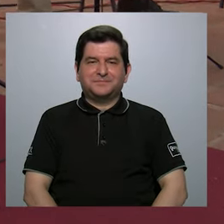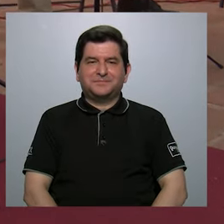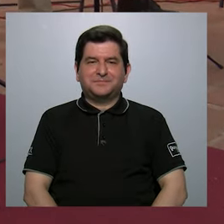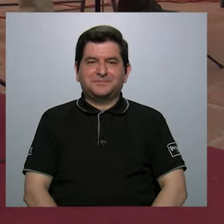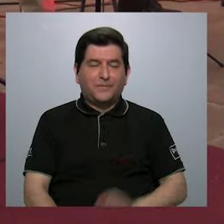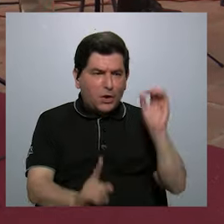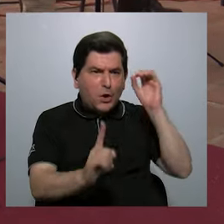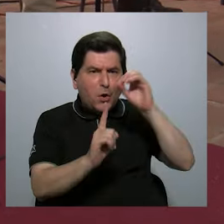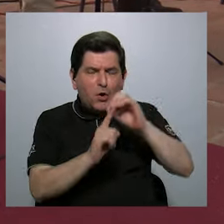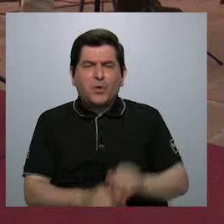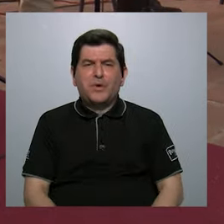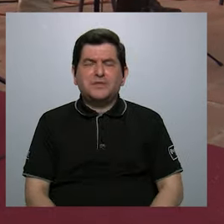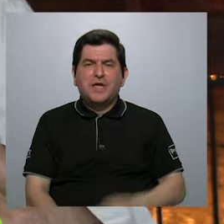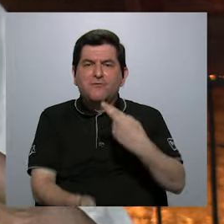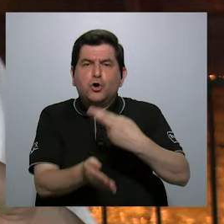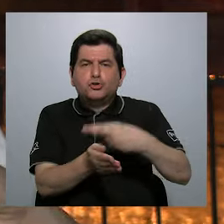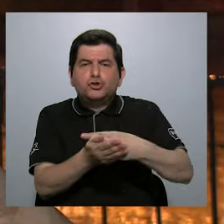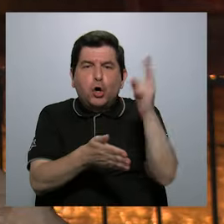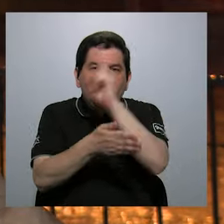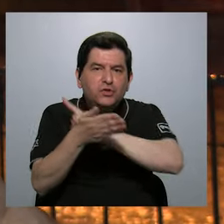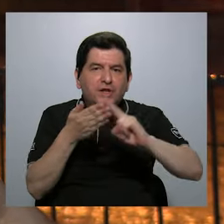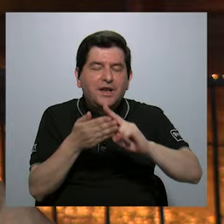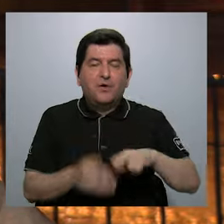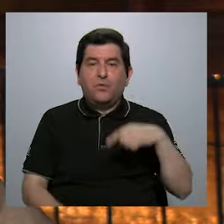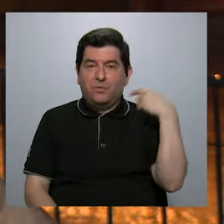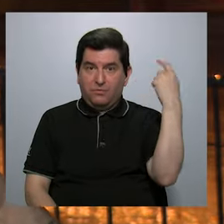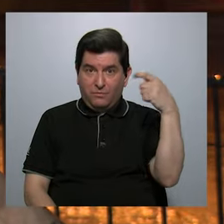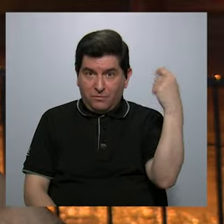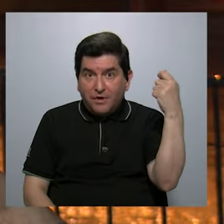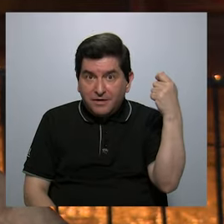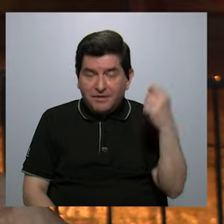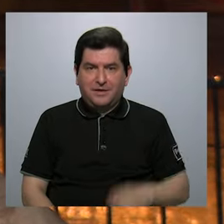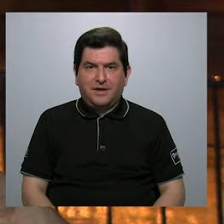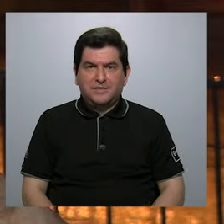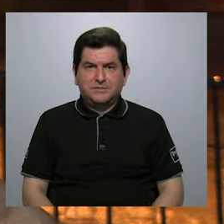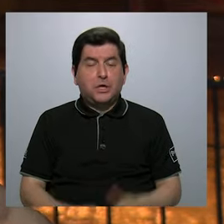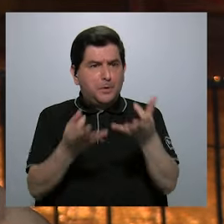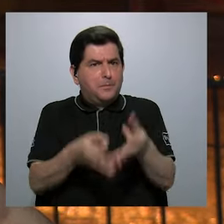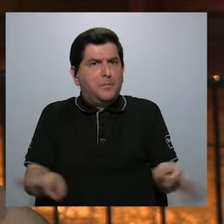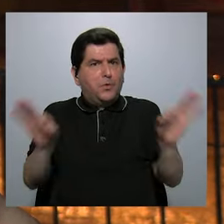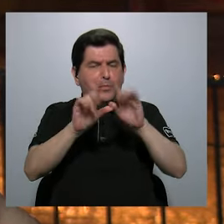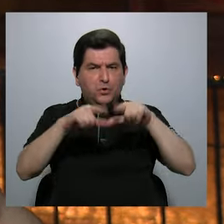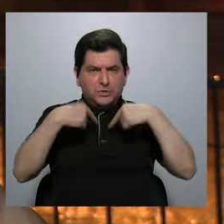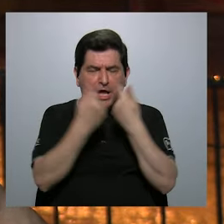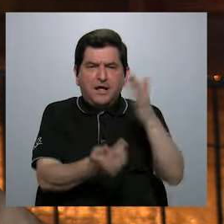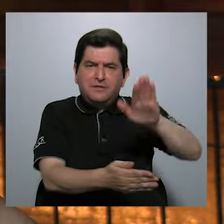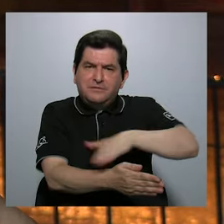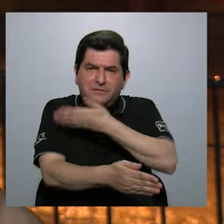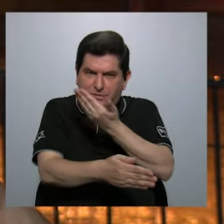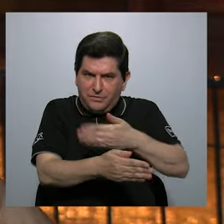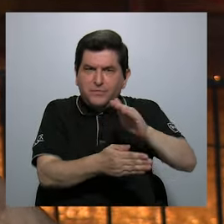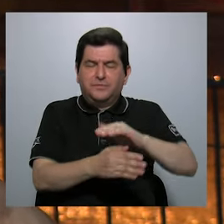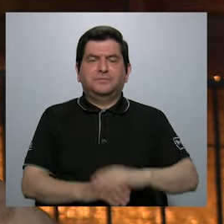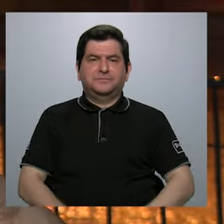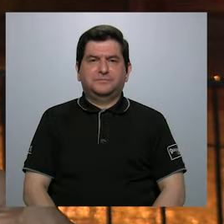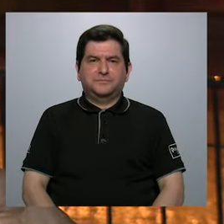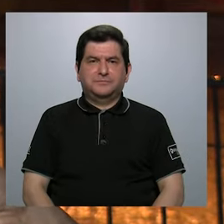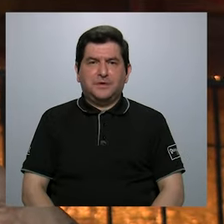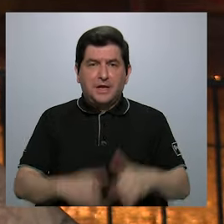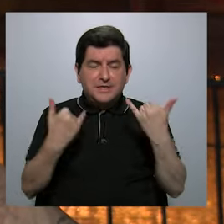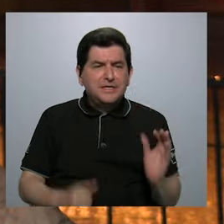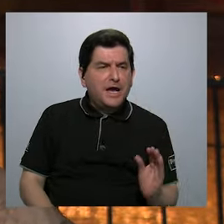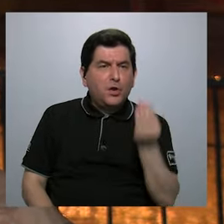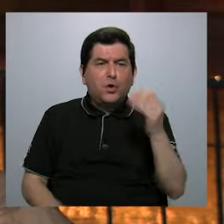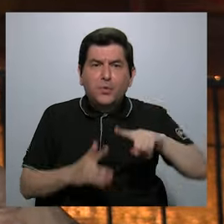El objetivo de Son de la U nació porque en Guanacaste se hicieron muy importantes las orquestas y los conjuntos musicales y ya los